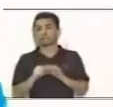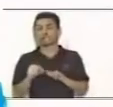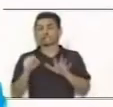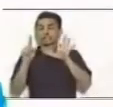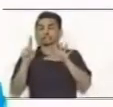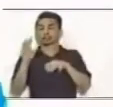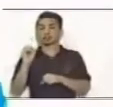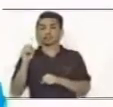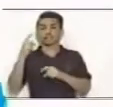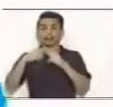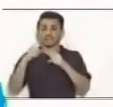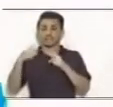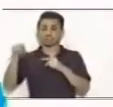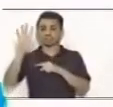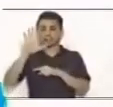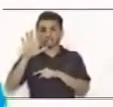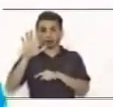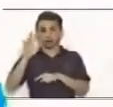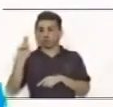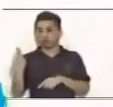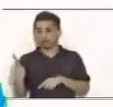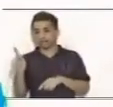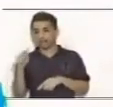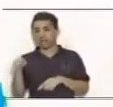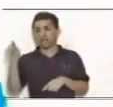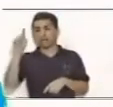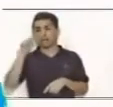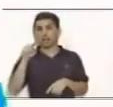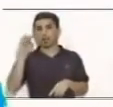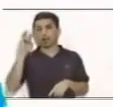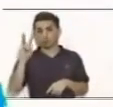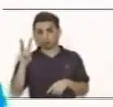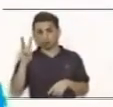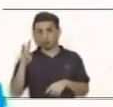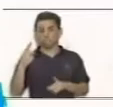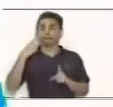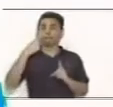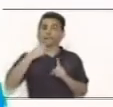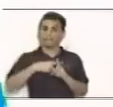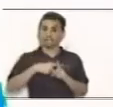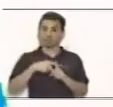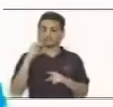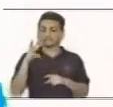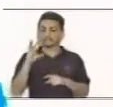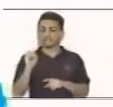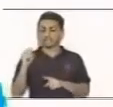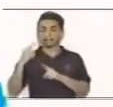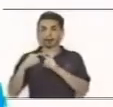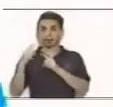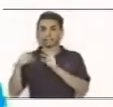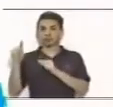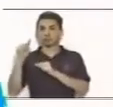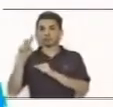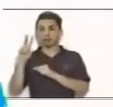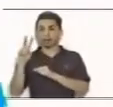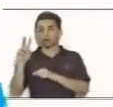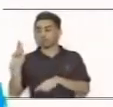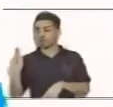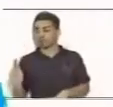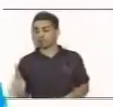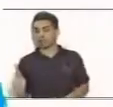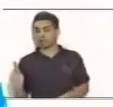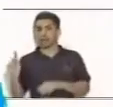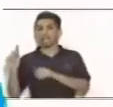60x a la quinta, y al cubo, más 30x al cuadrado, y a la sexta.